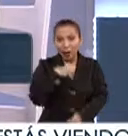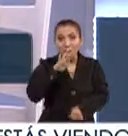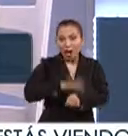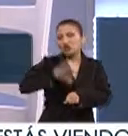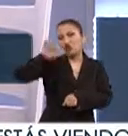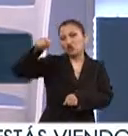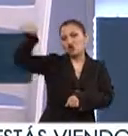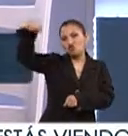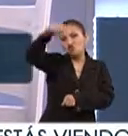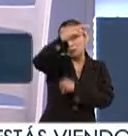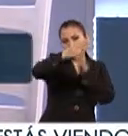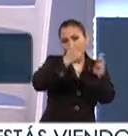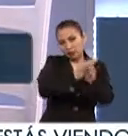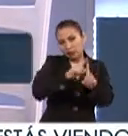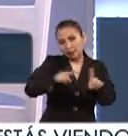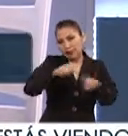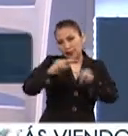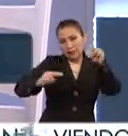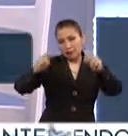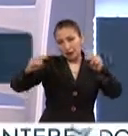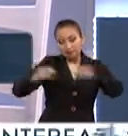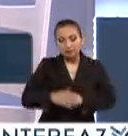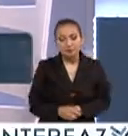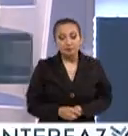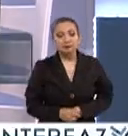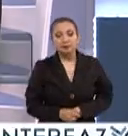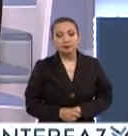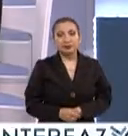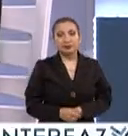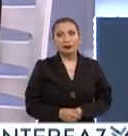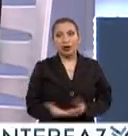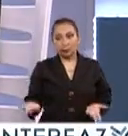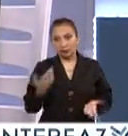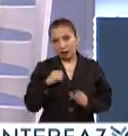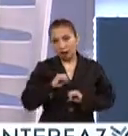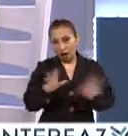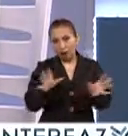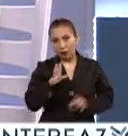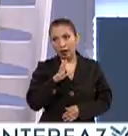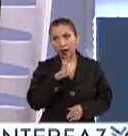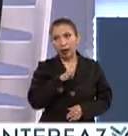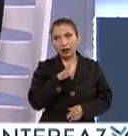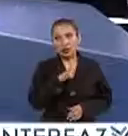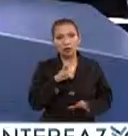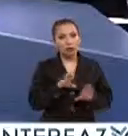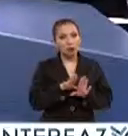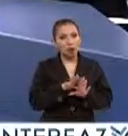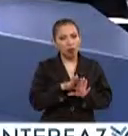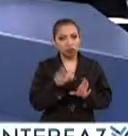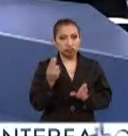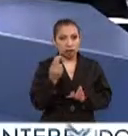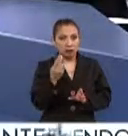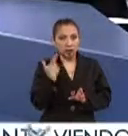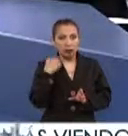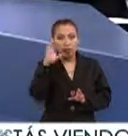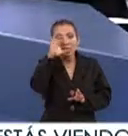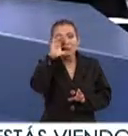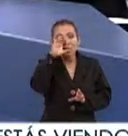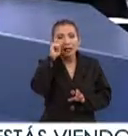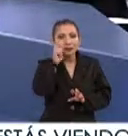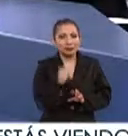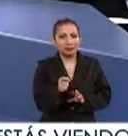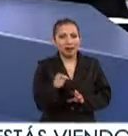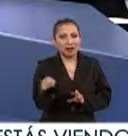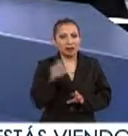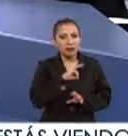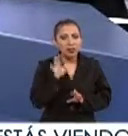todos los que ocurren en el mundo de diferentes magnitudes. Por supuesto que ha sido una necesidad y una curiosidad